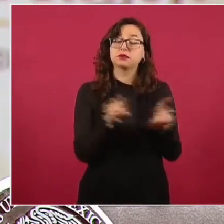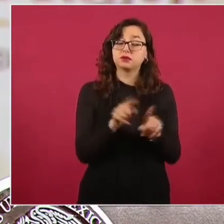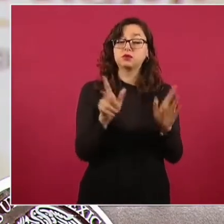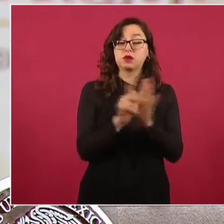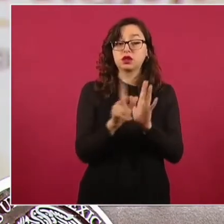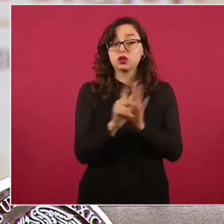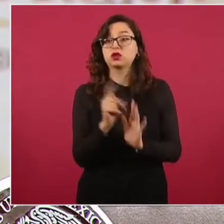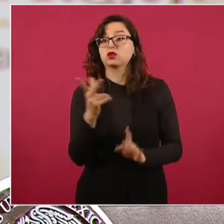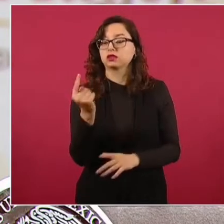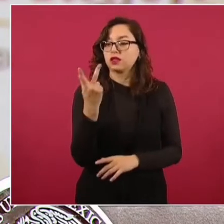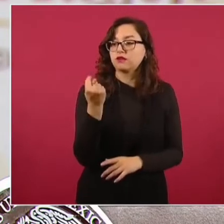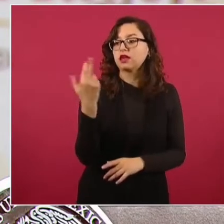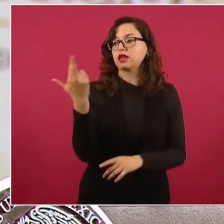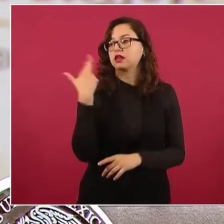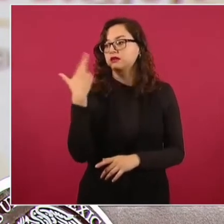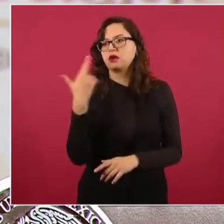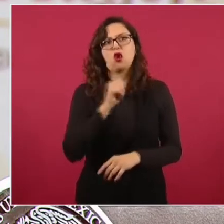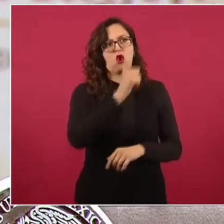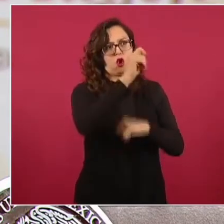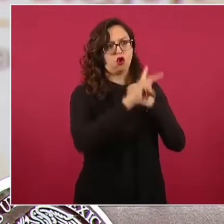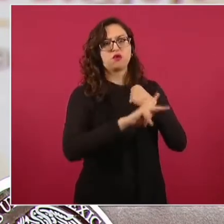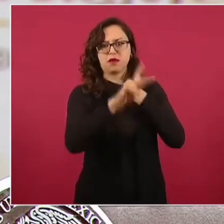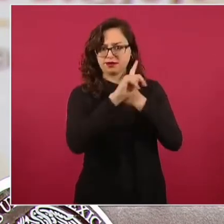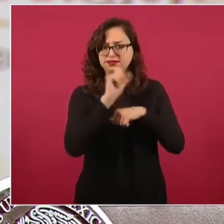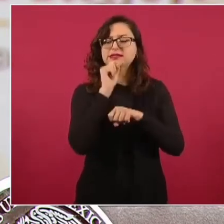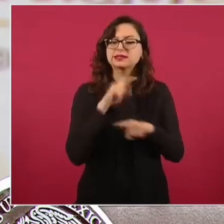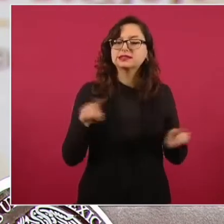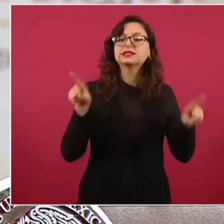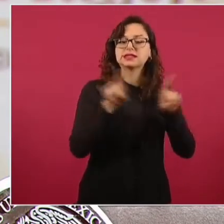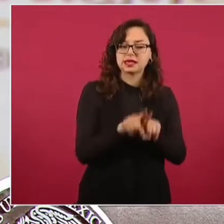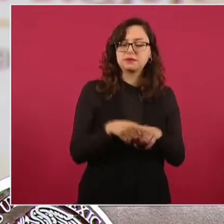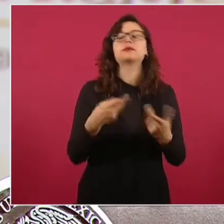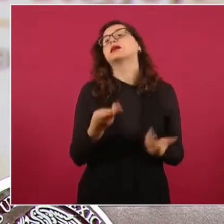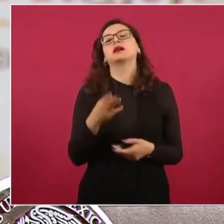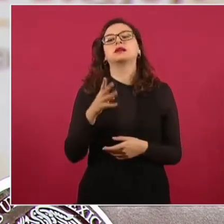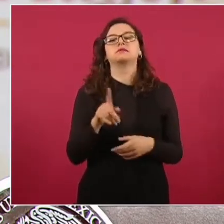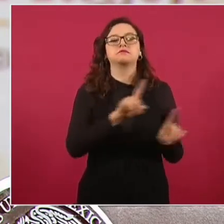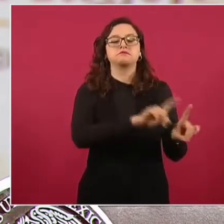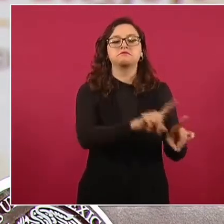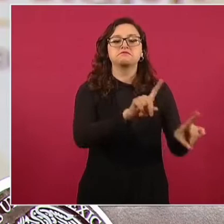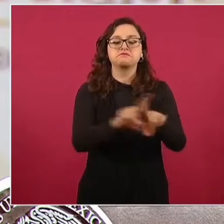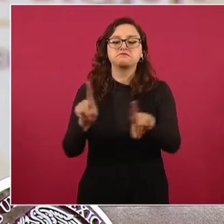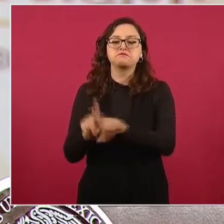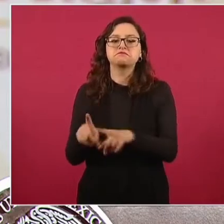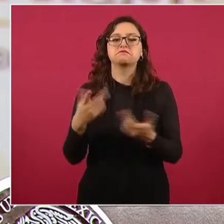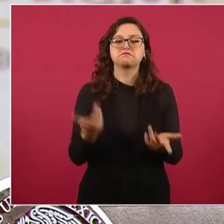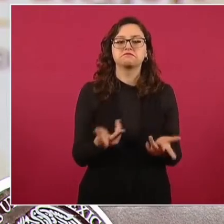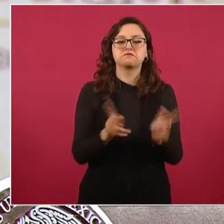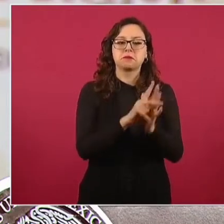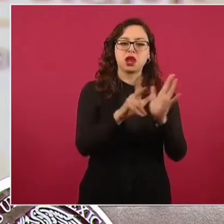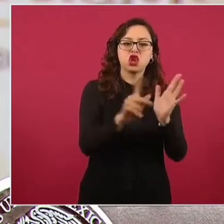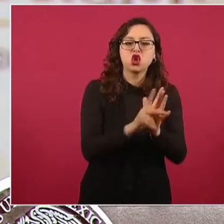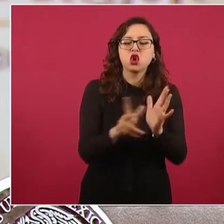semana: The Washington Post, Deutsche Welle, Milenio, El Financiero, El País,